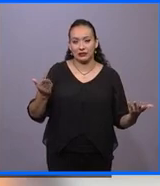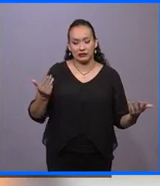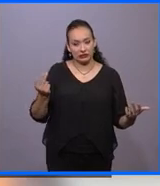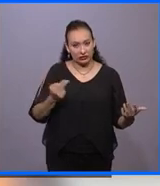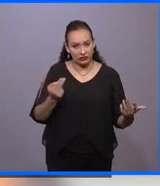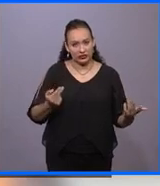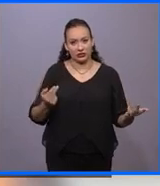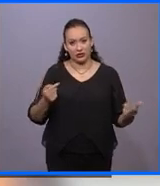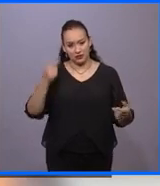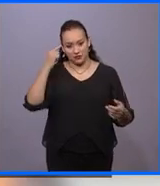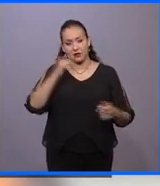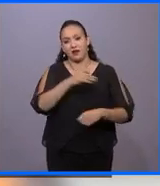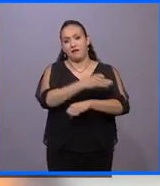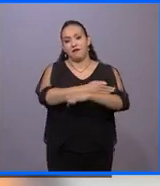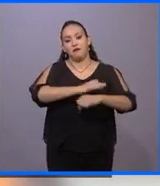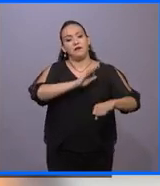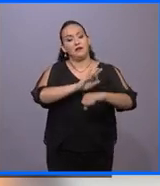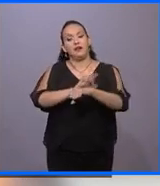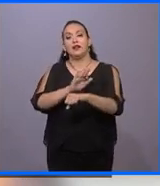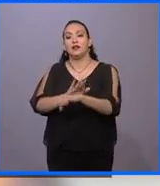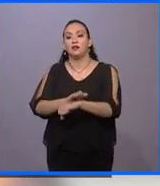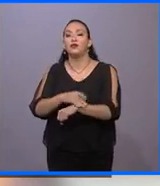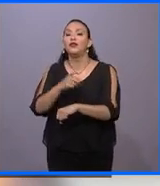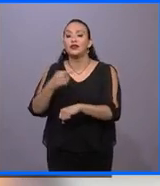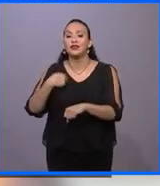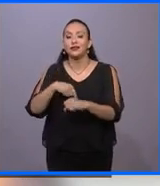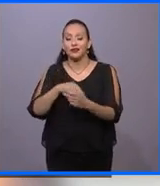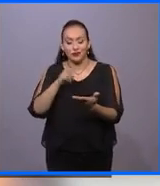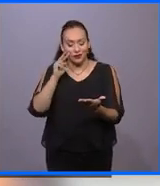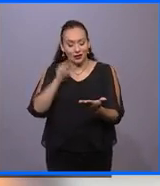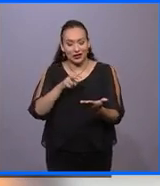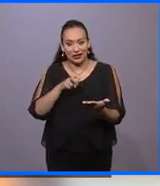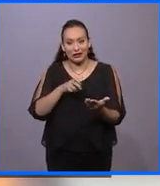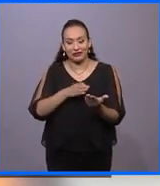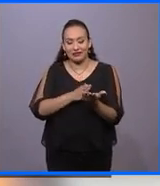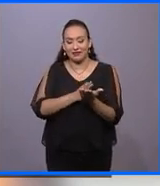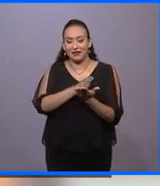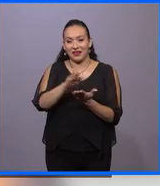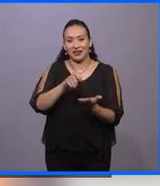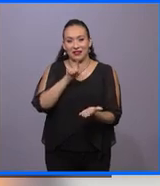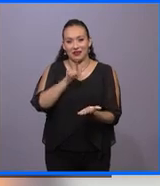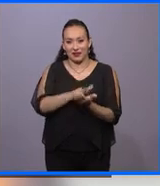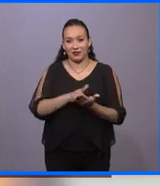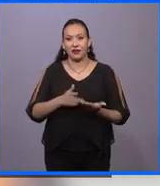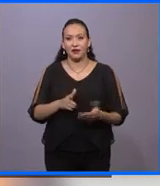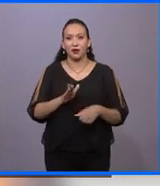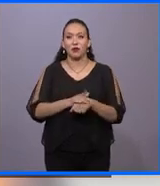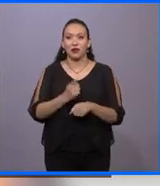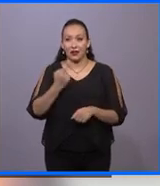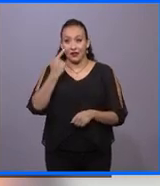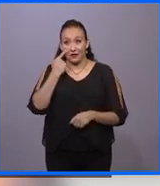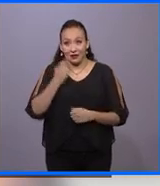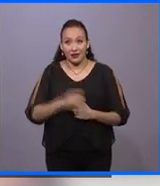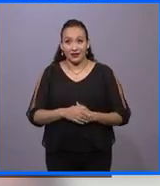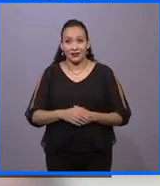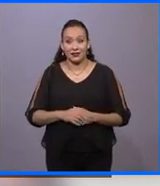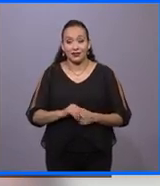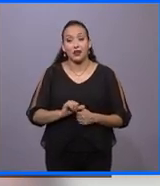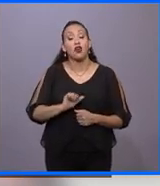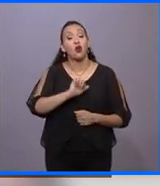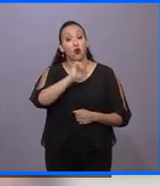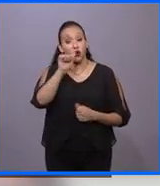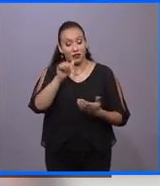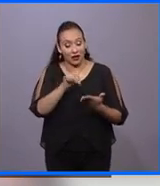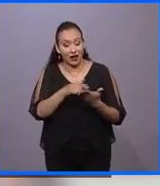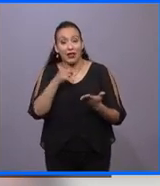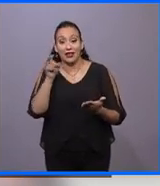interpretación y obviamente lo que nos rige es este principio de realidad. ¿Por qué? Porque incluso, fíjense, otra disposición